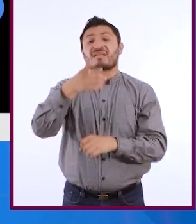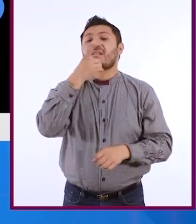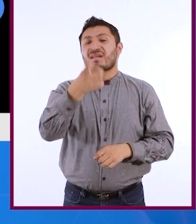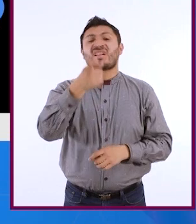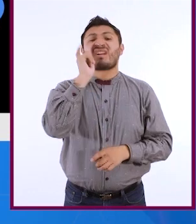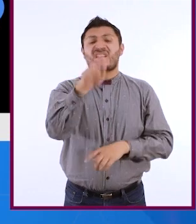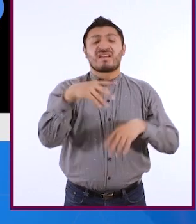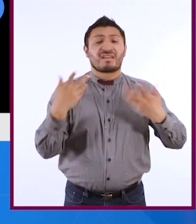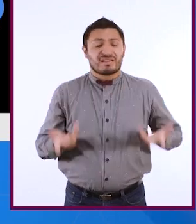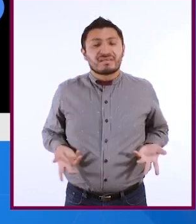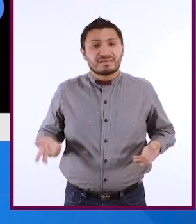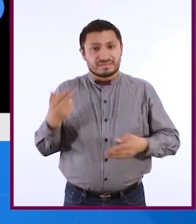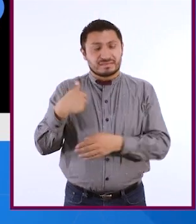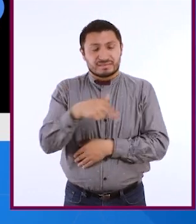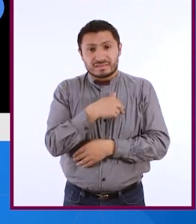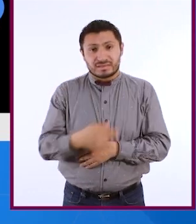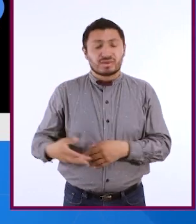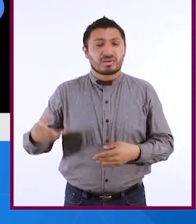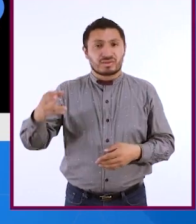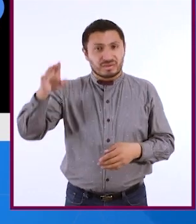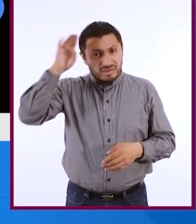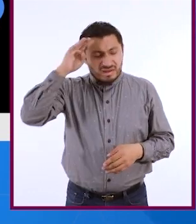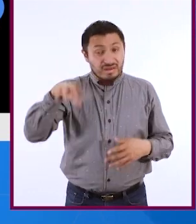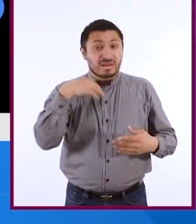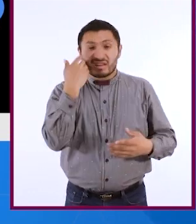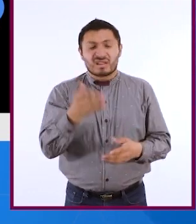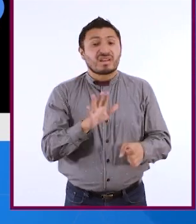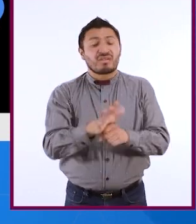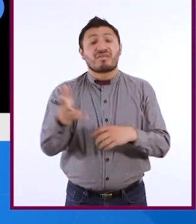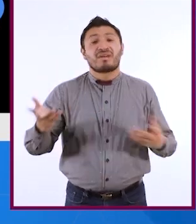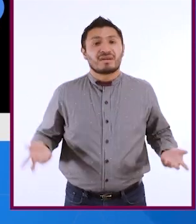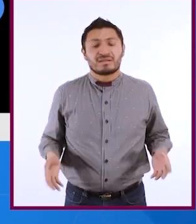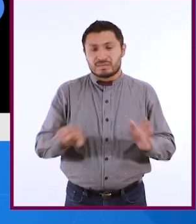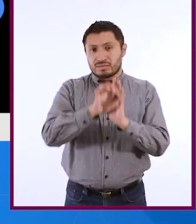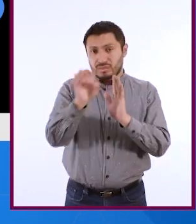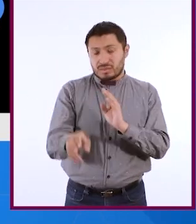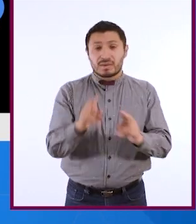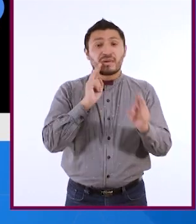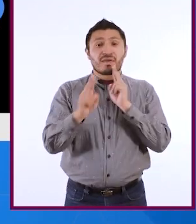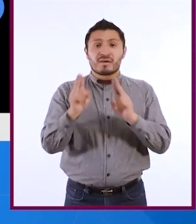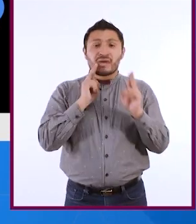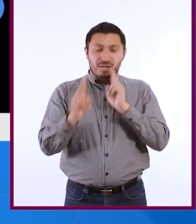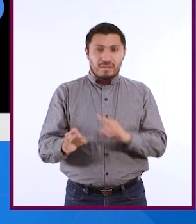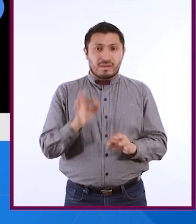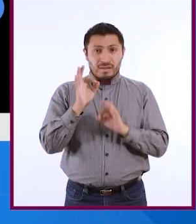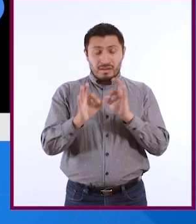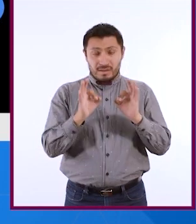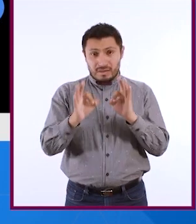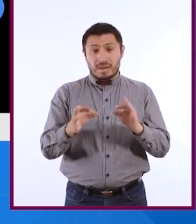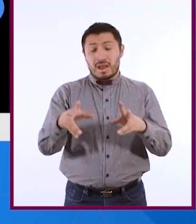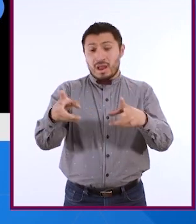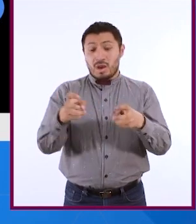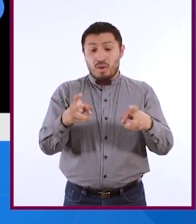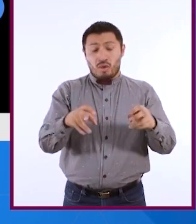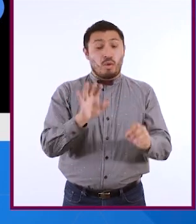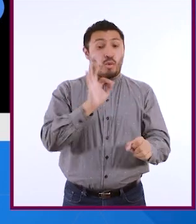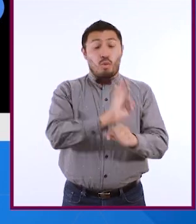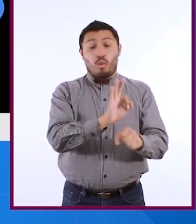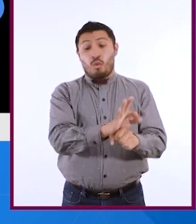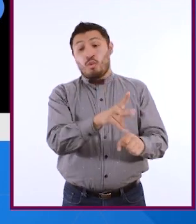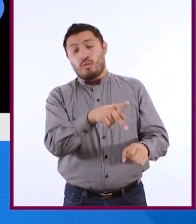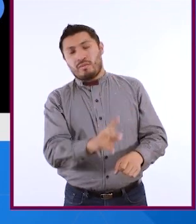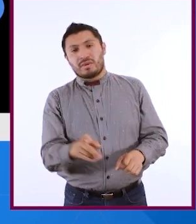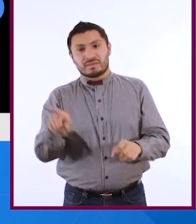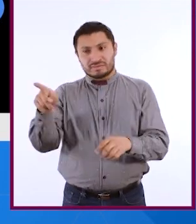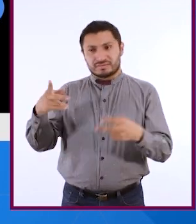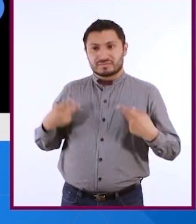¿Qué es lo que quieren que nosotras pensemos acerca, por ejemplo, de pues las noticias que cubren robos, pero asocian las personas que roban